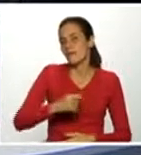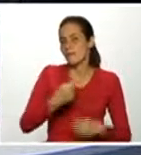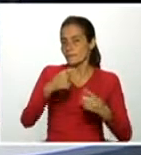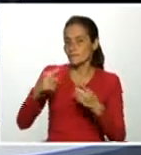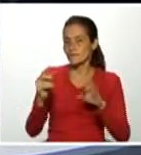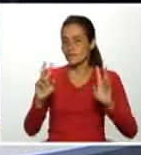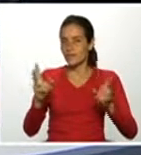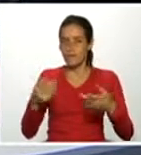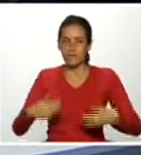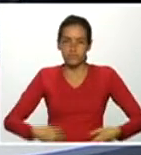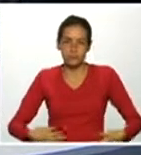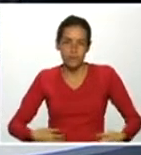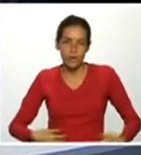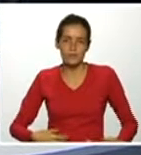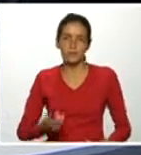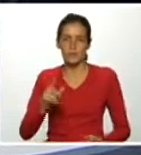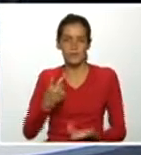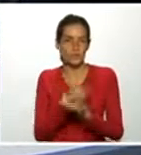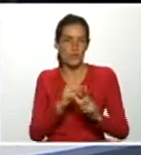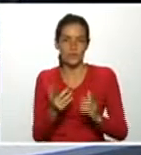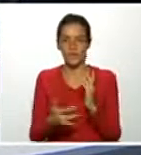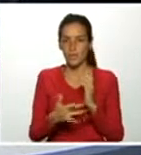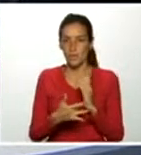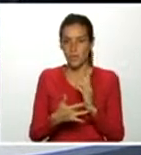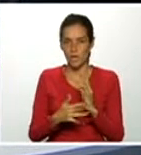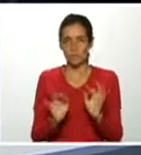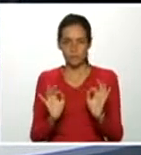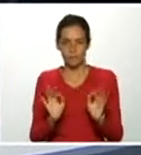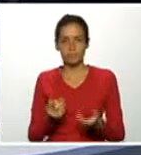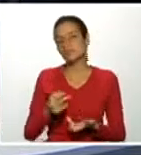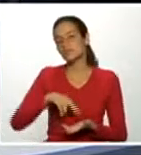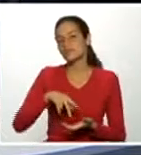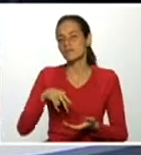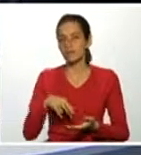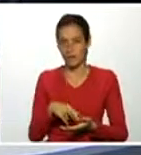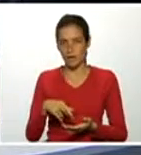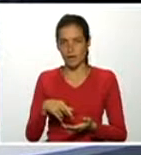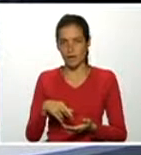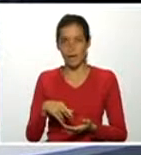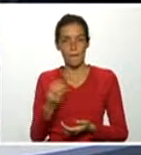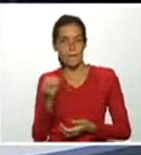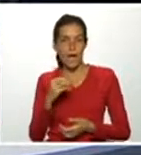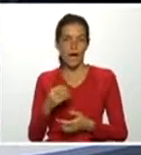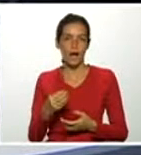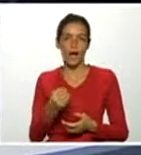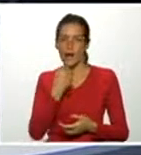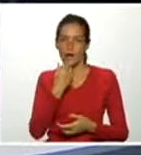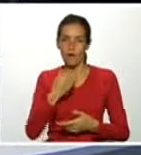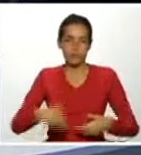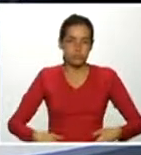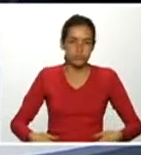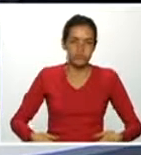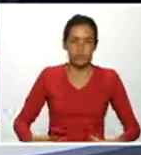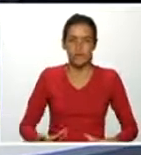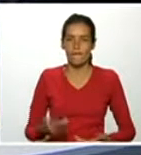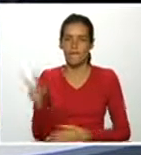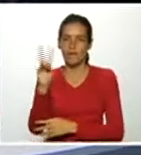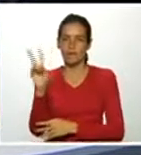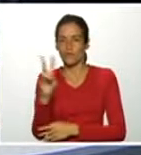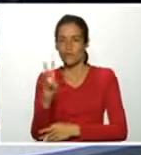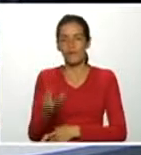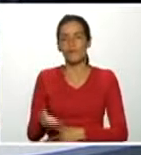ocupaciones, amerita muchos esfuerzos. Ser soberano tecnológicamente implica muchas ocupaciones, muchos esfuerzos. Venezuela ha